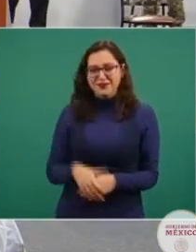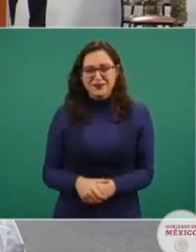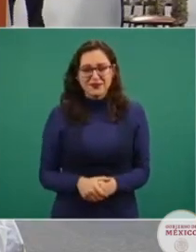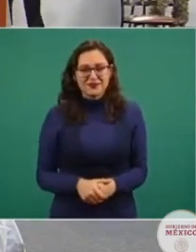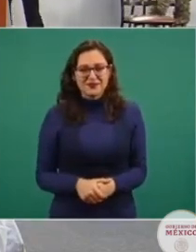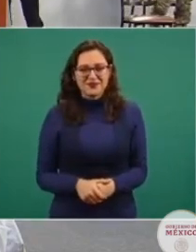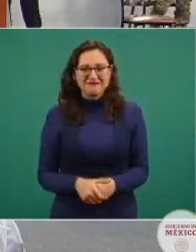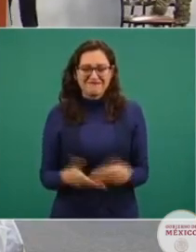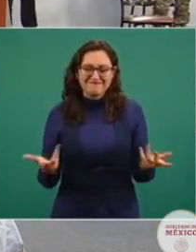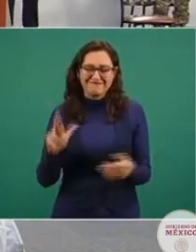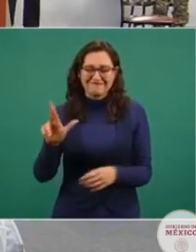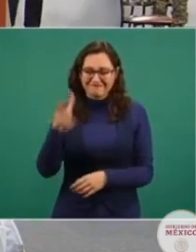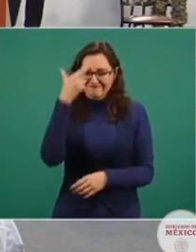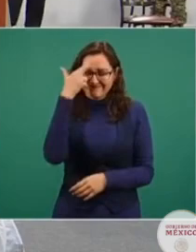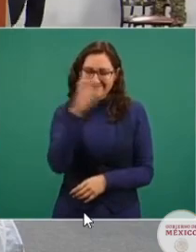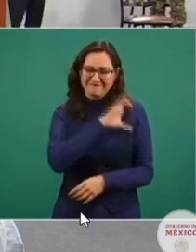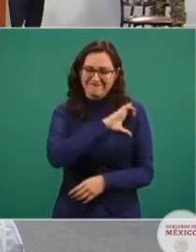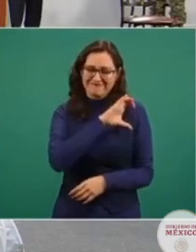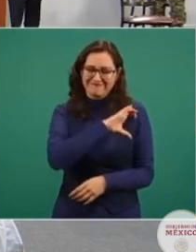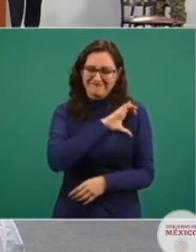el abuelito.